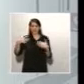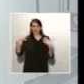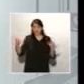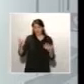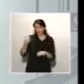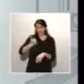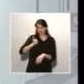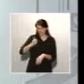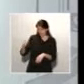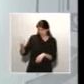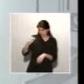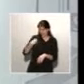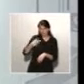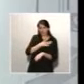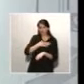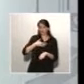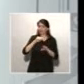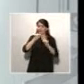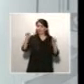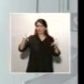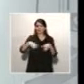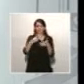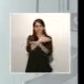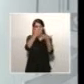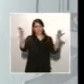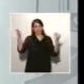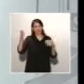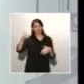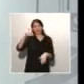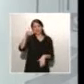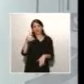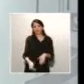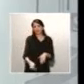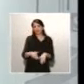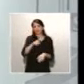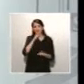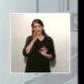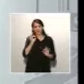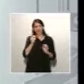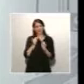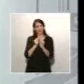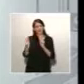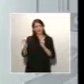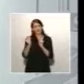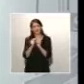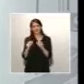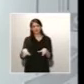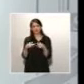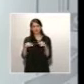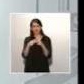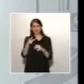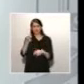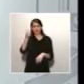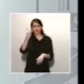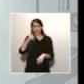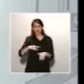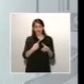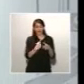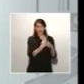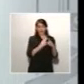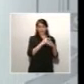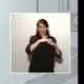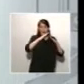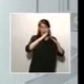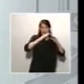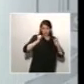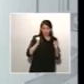muy importante en este momento el distanciamiento social, el aislamiento, si no se está ya de en cuanto una persona empieza a síntomas,